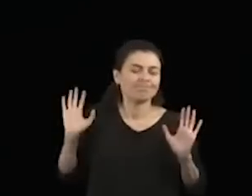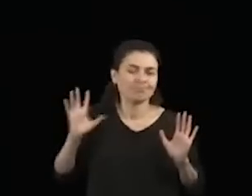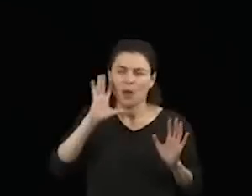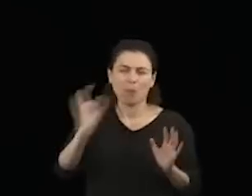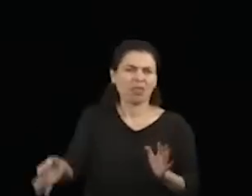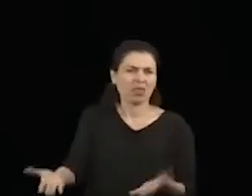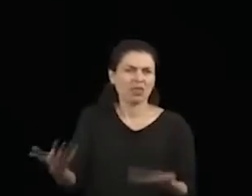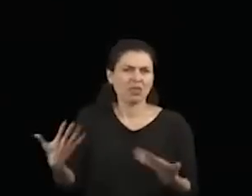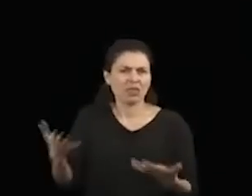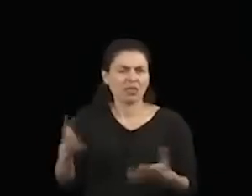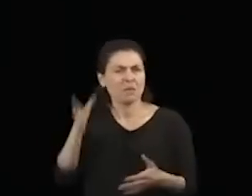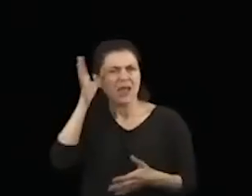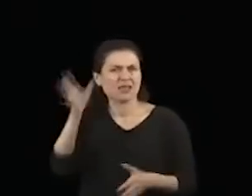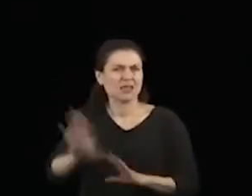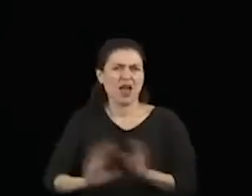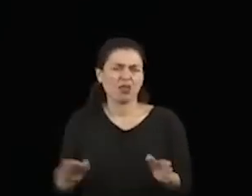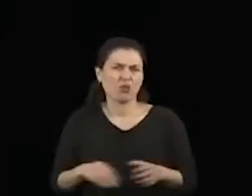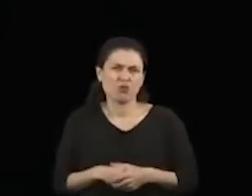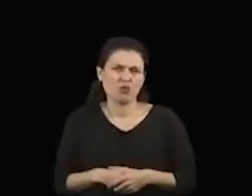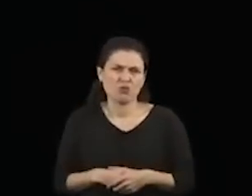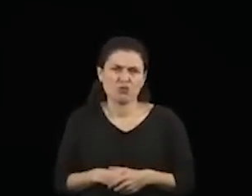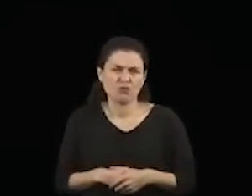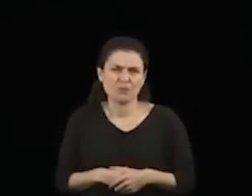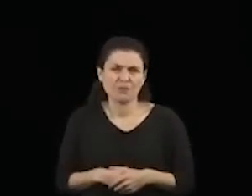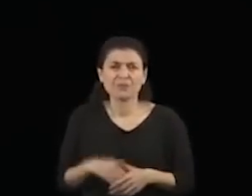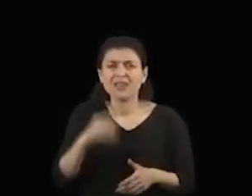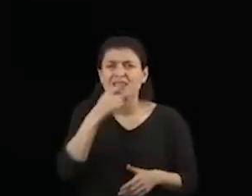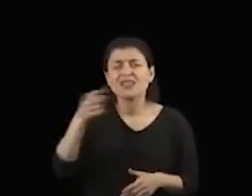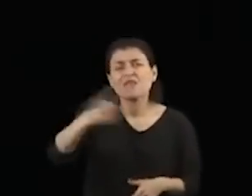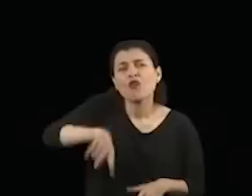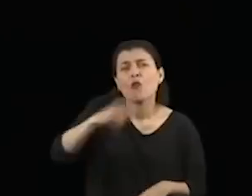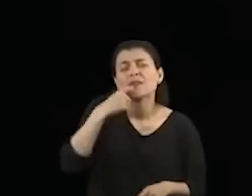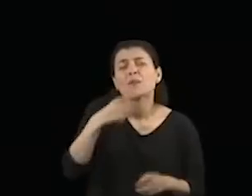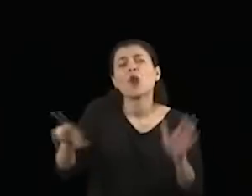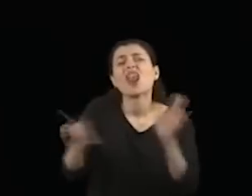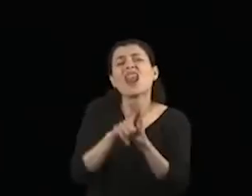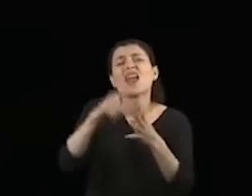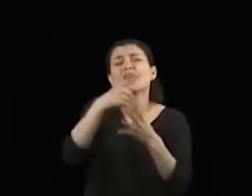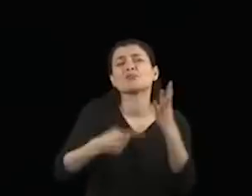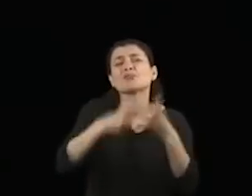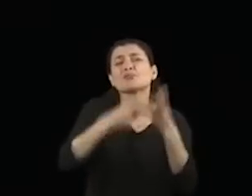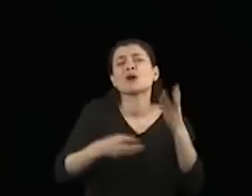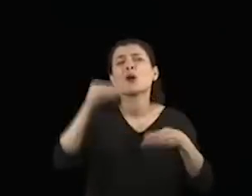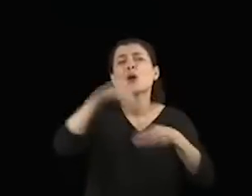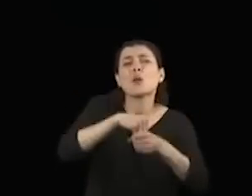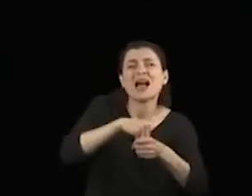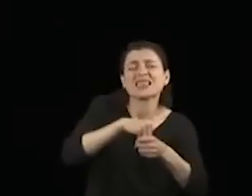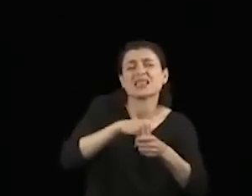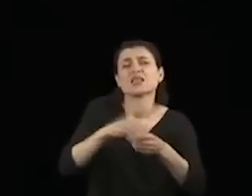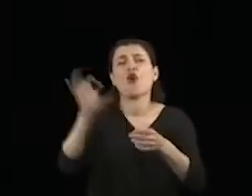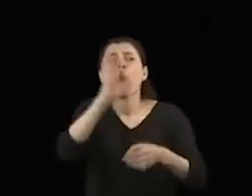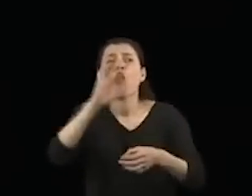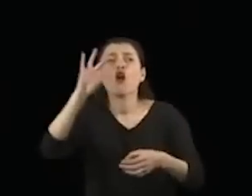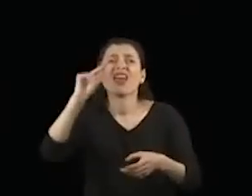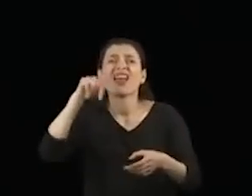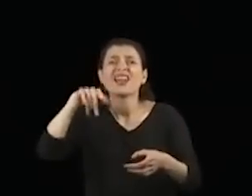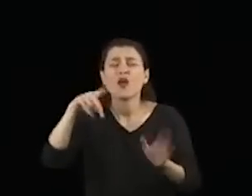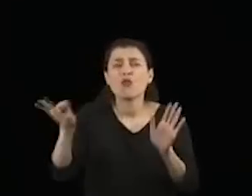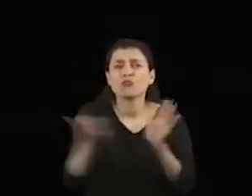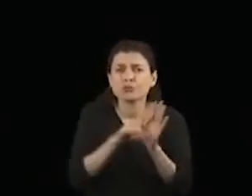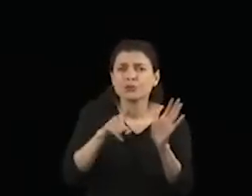Cuando ustedes miran lo que es bases más el DNU, hay